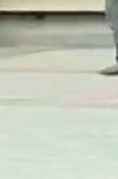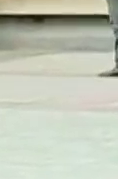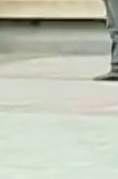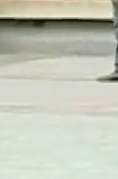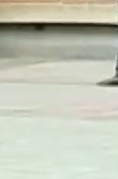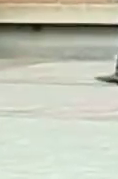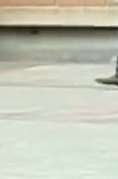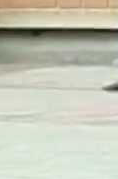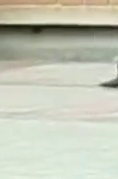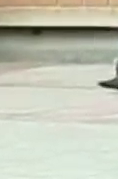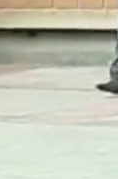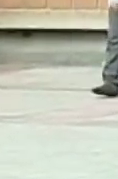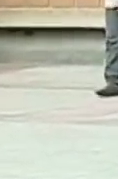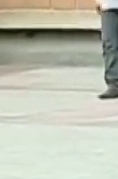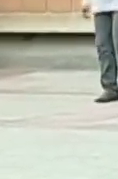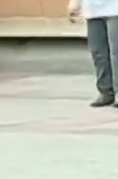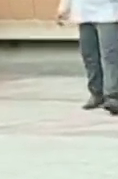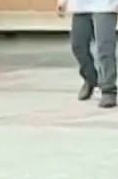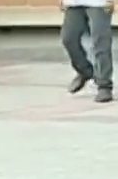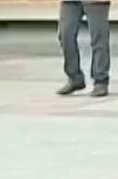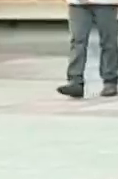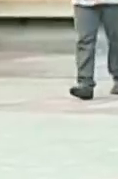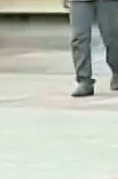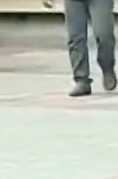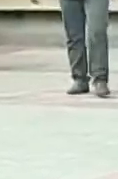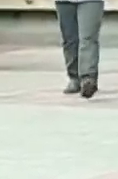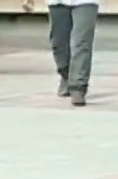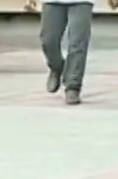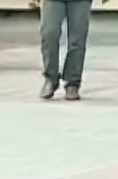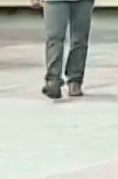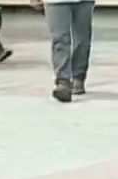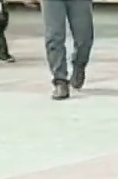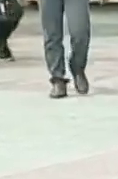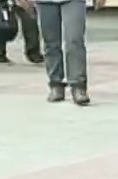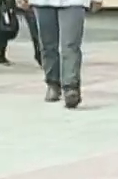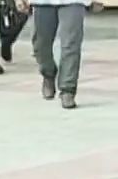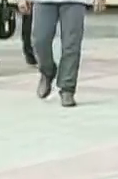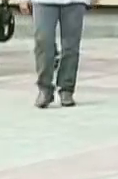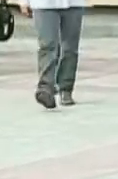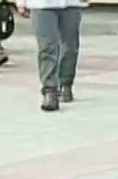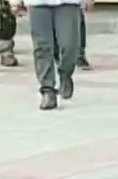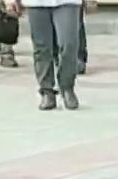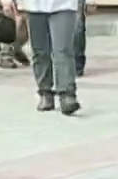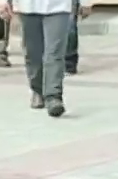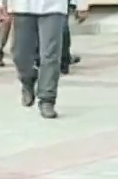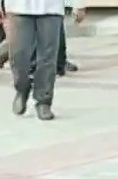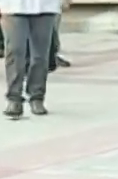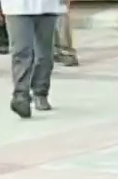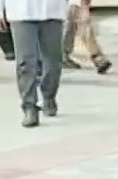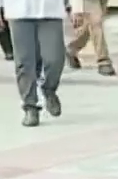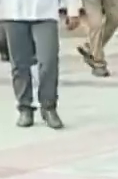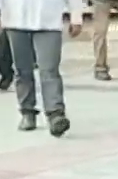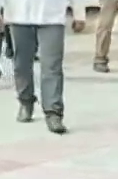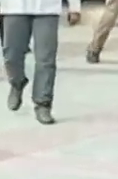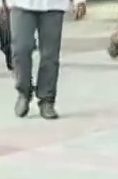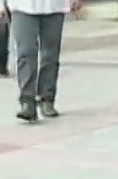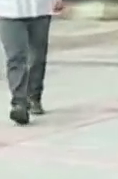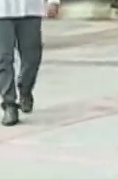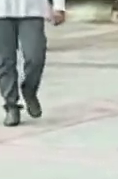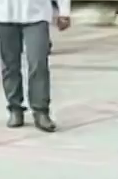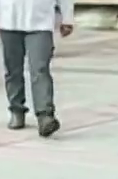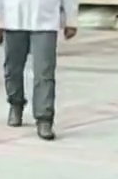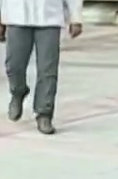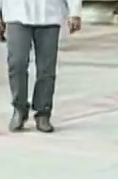Nicolás Maduro Moros, presidente de la República Bolivariana de Venezuela, en ocasión al acto del segundo aniversario